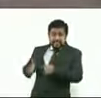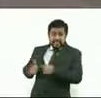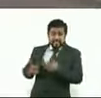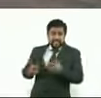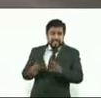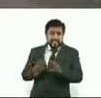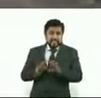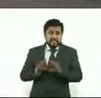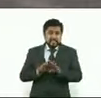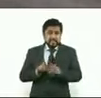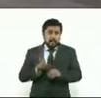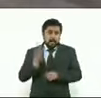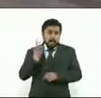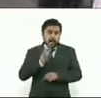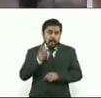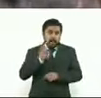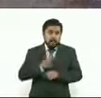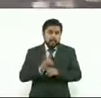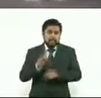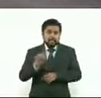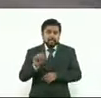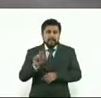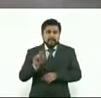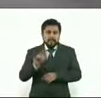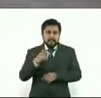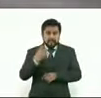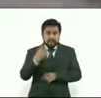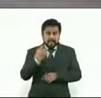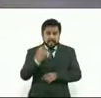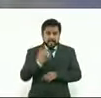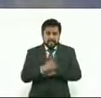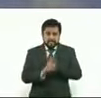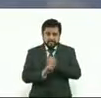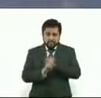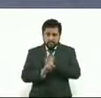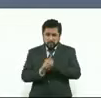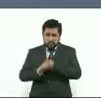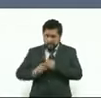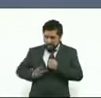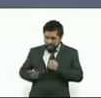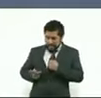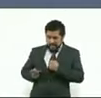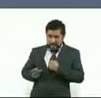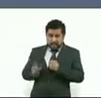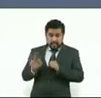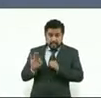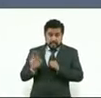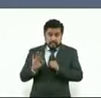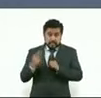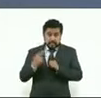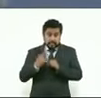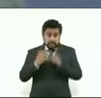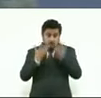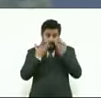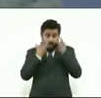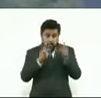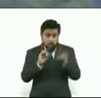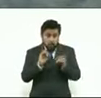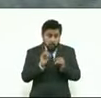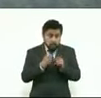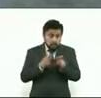ahora, Darío, ¿no? Vamos a ver si es que Darío, después de ese problema que parecía inclusive que se podía retirar, se mantiene la